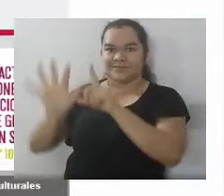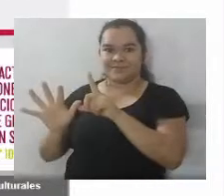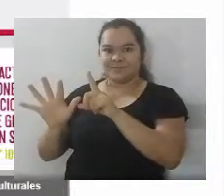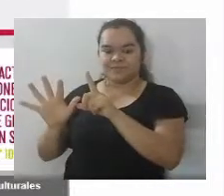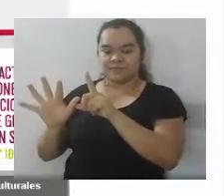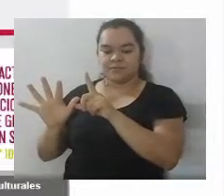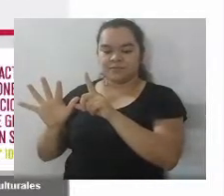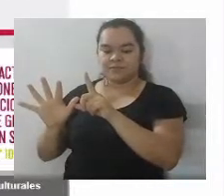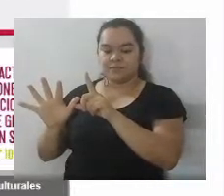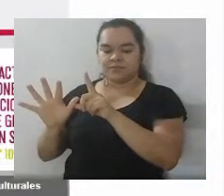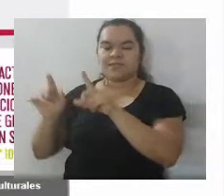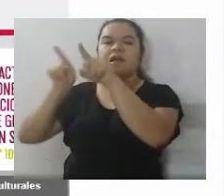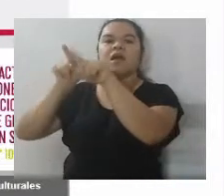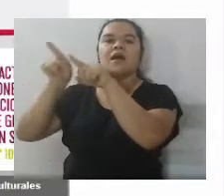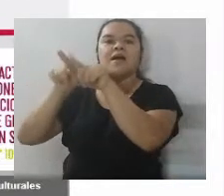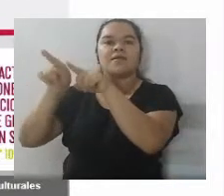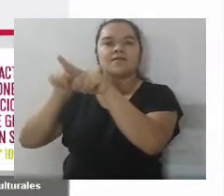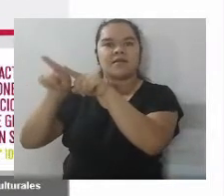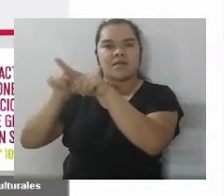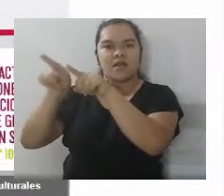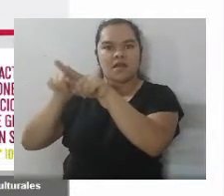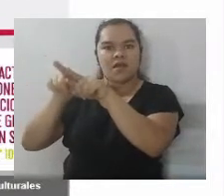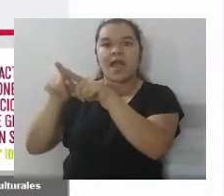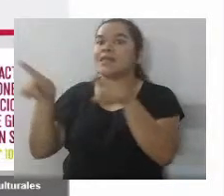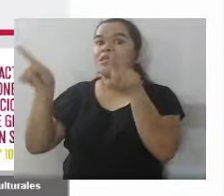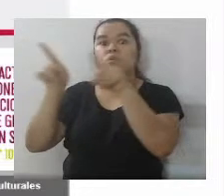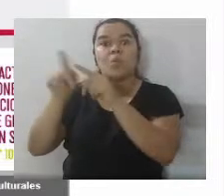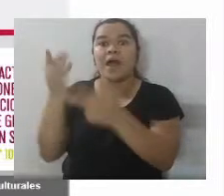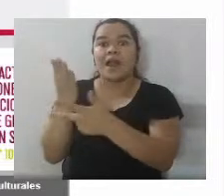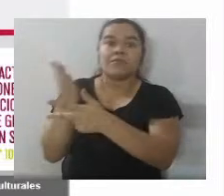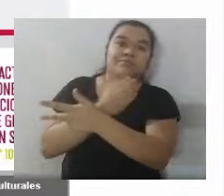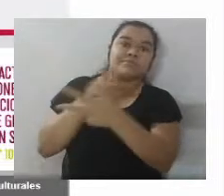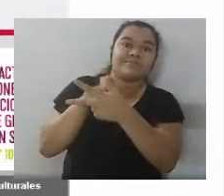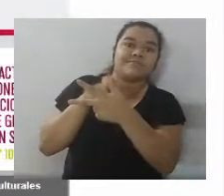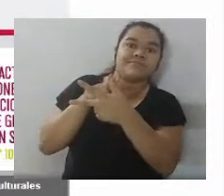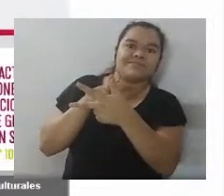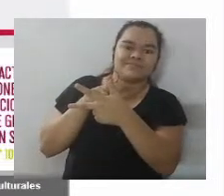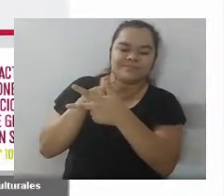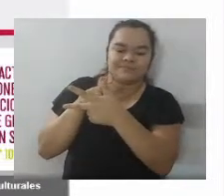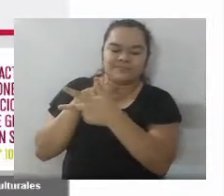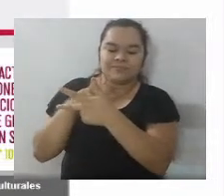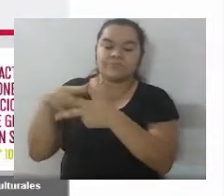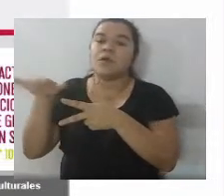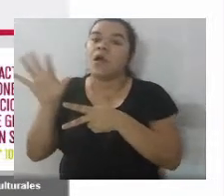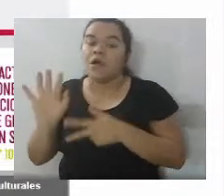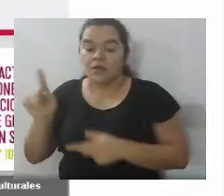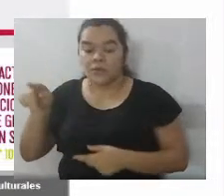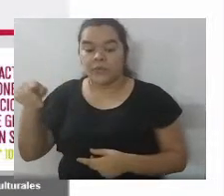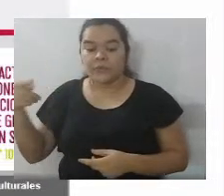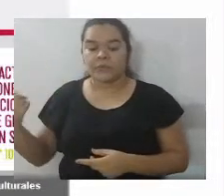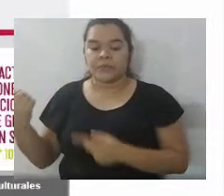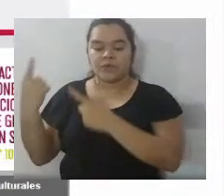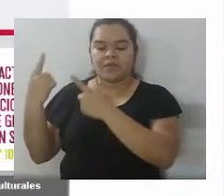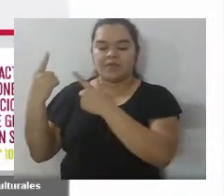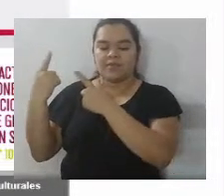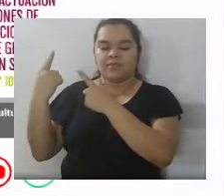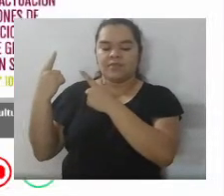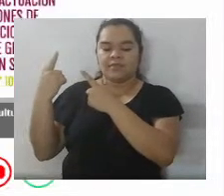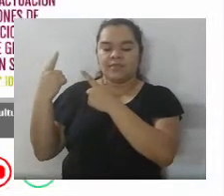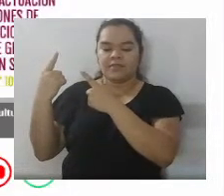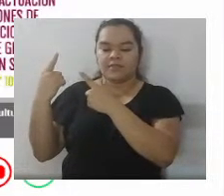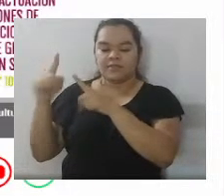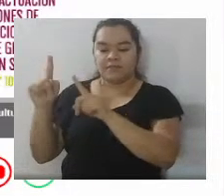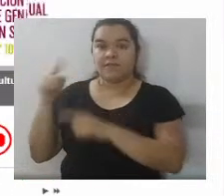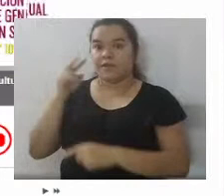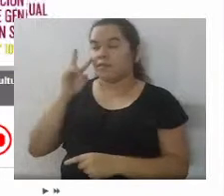entrar a carreras de grado y va a poder acceder a la misma información. Si no, acá hay un banner dinámico que van a tener también para poder ingresar acá.